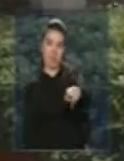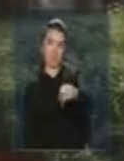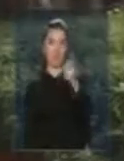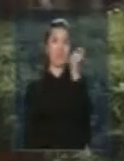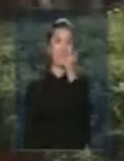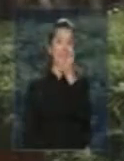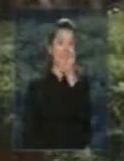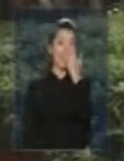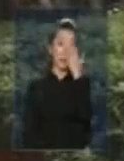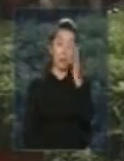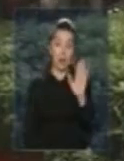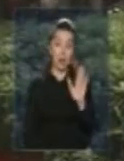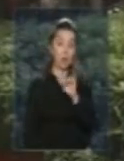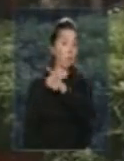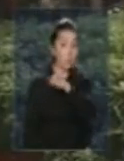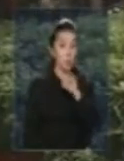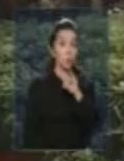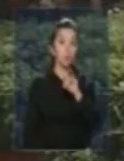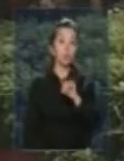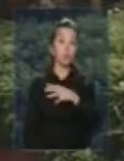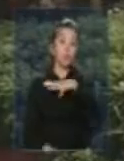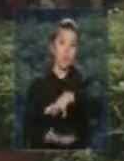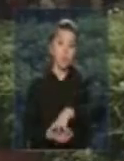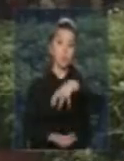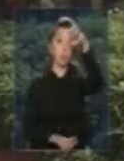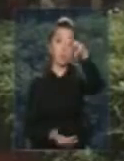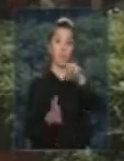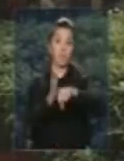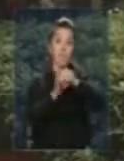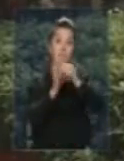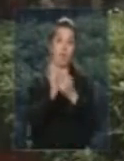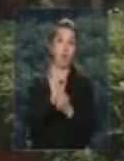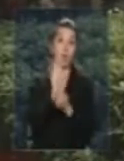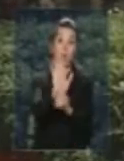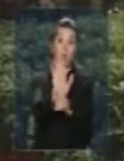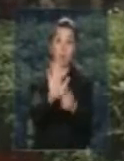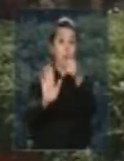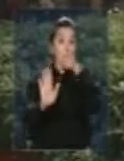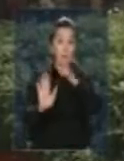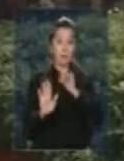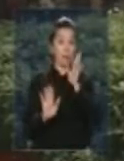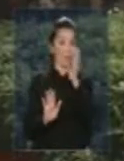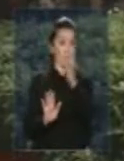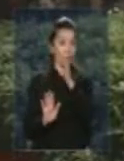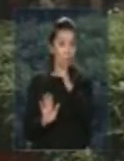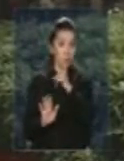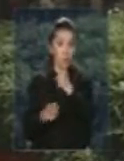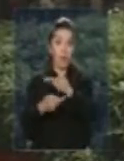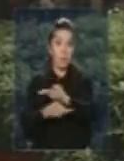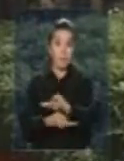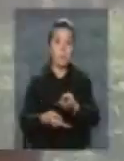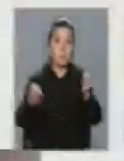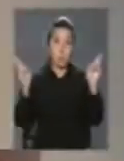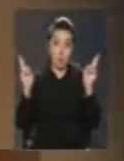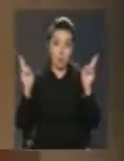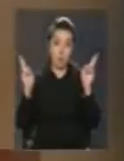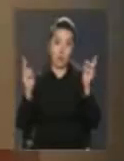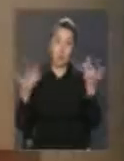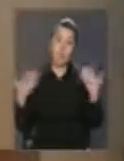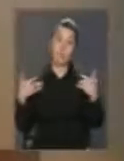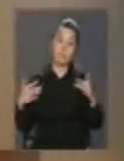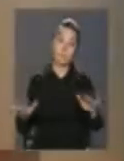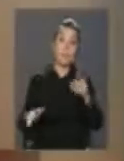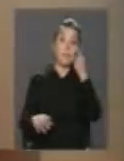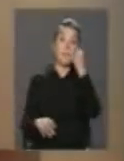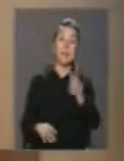sale mal. Una vez que subiste algo a digital, automáticamente no es privado y rápidamente puede ser público, como el caso de este video. Miren para el